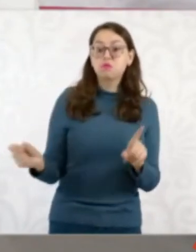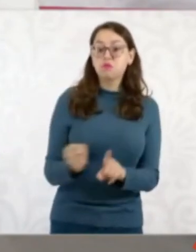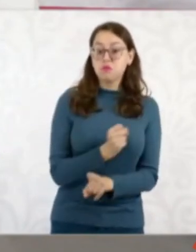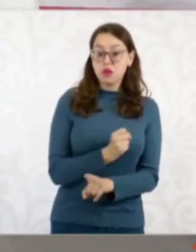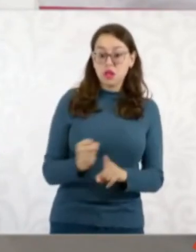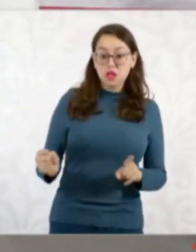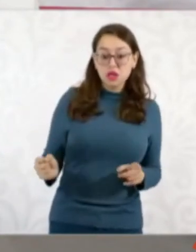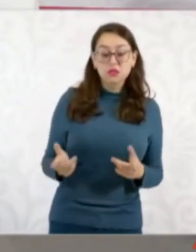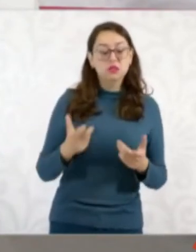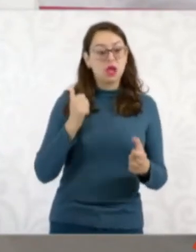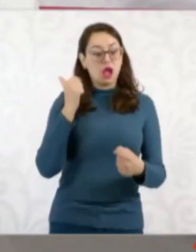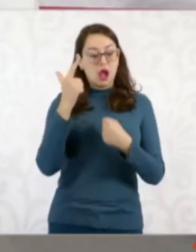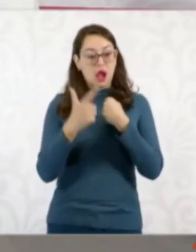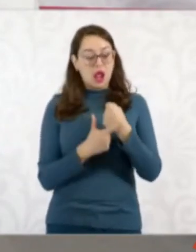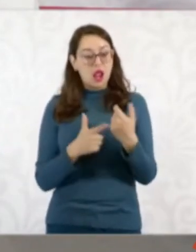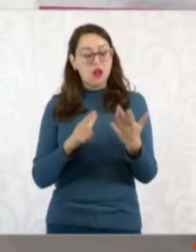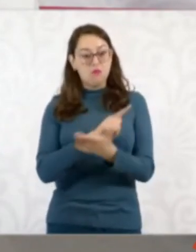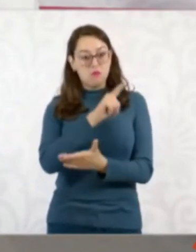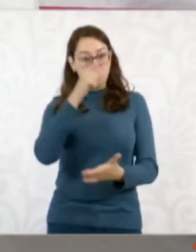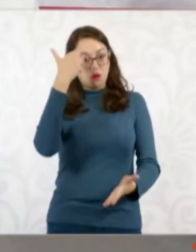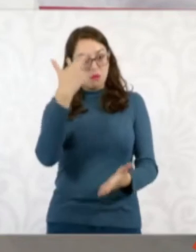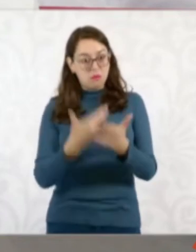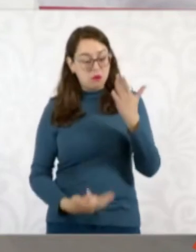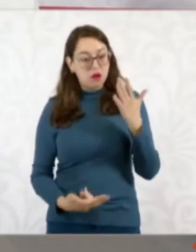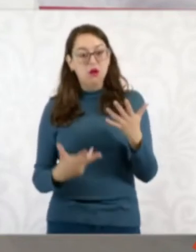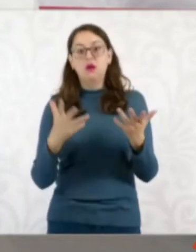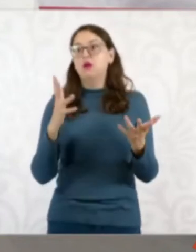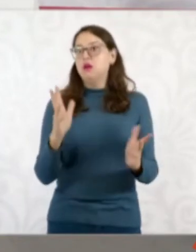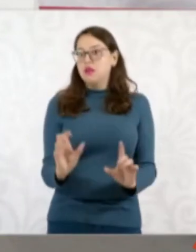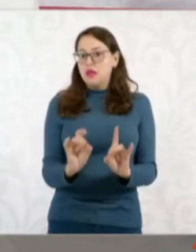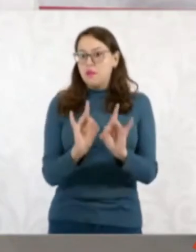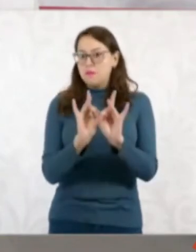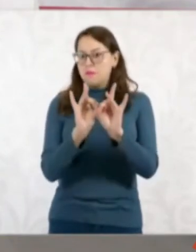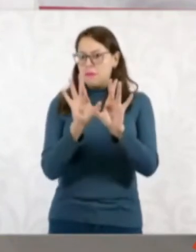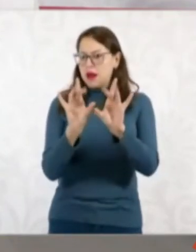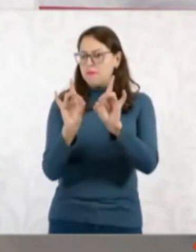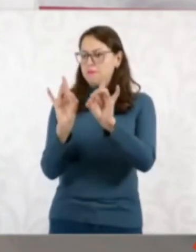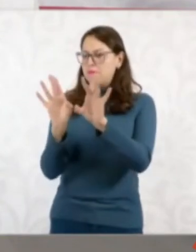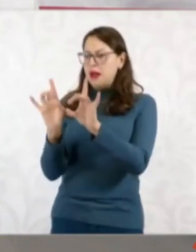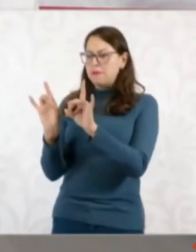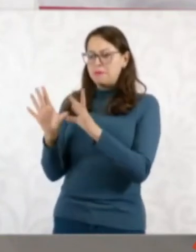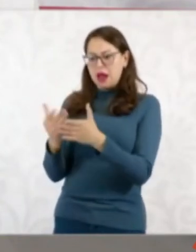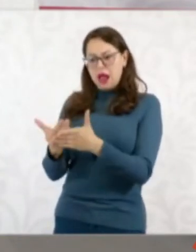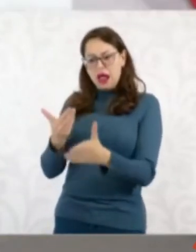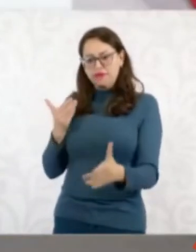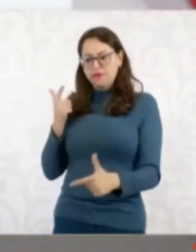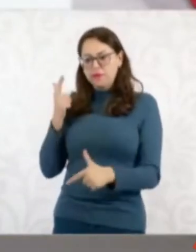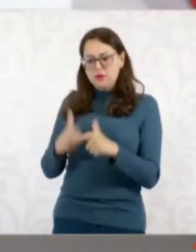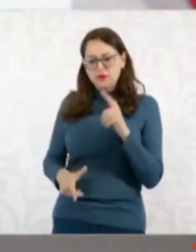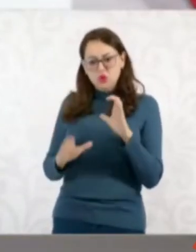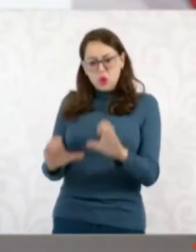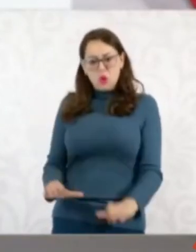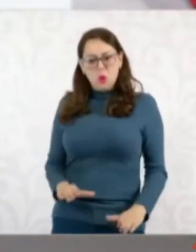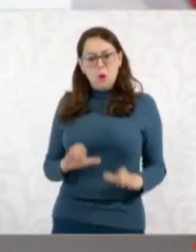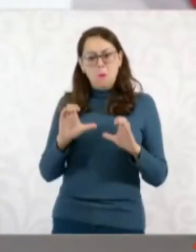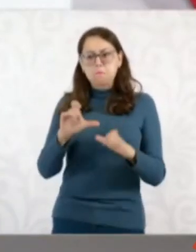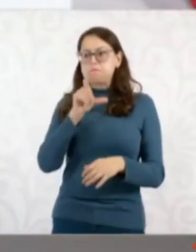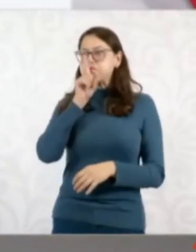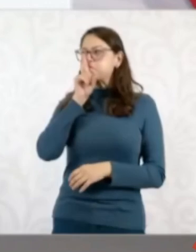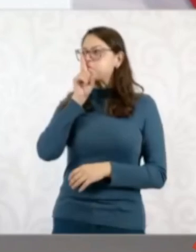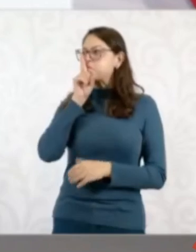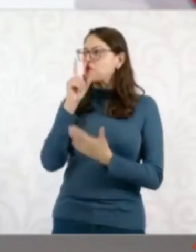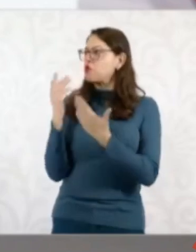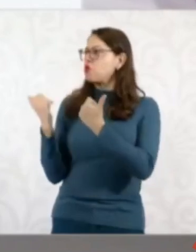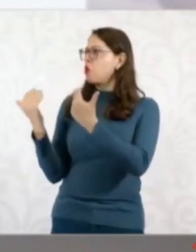y circunstancias del delito, así como el diseño de políticas de prevención y atención estratégica.